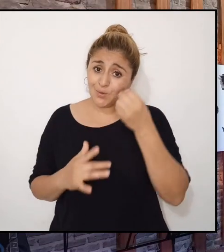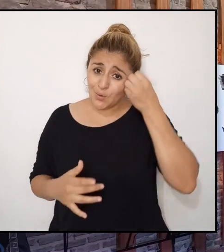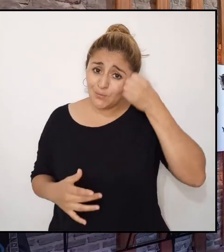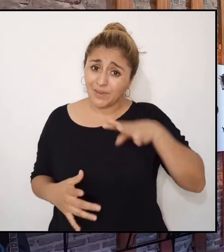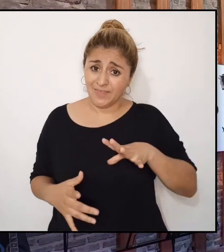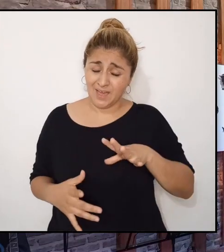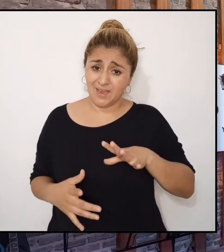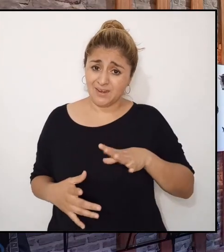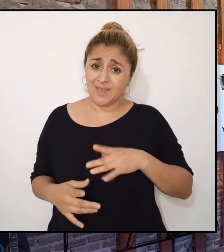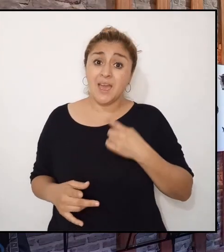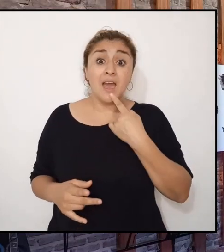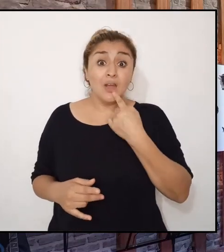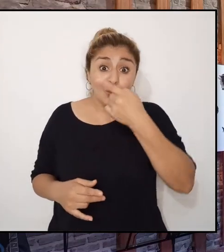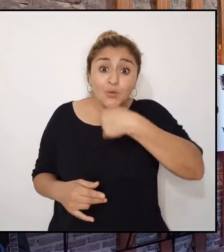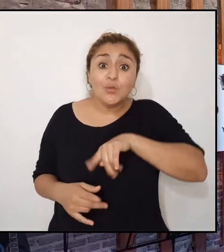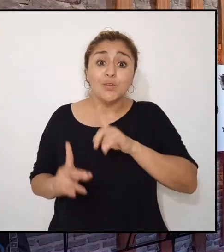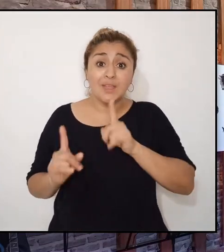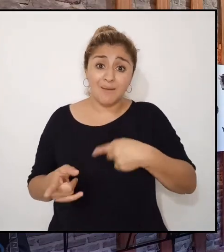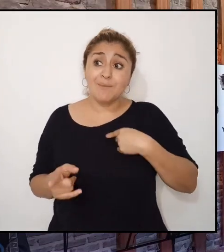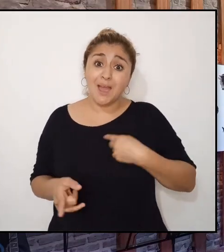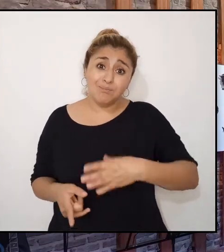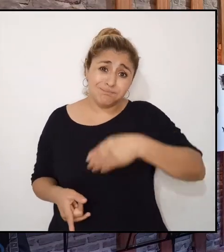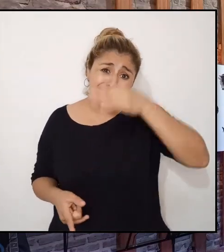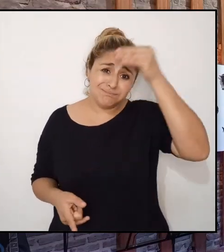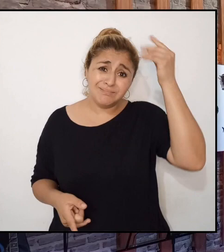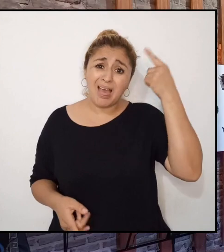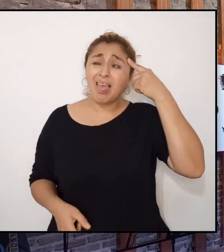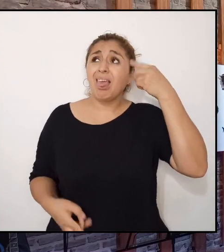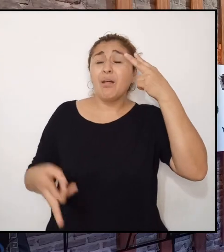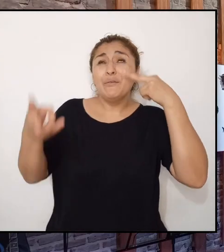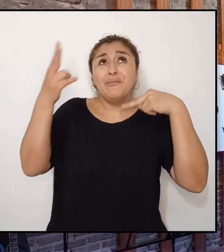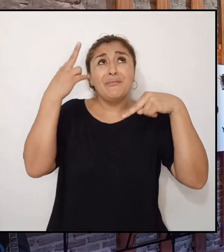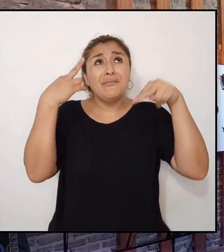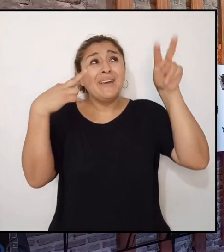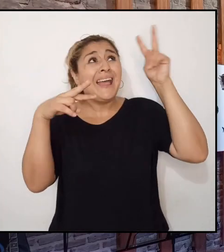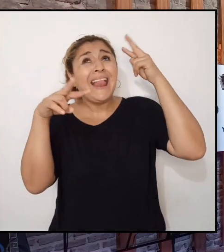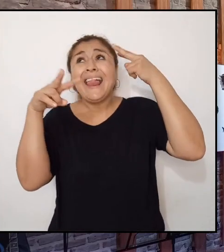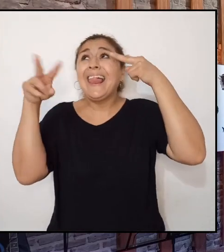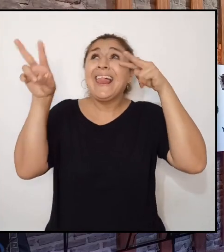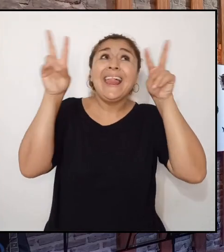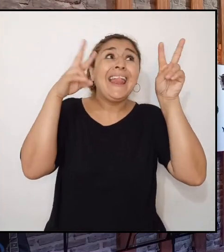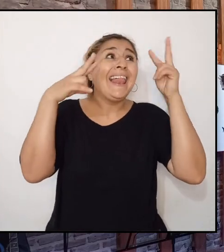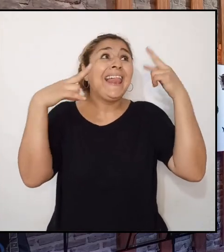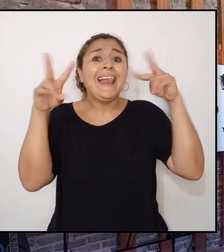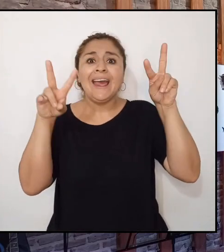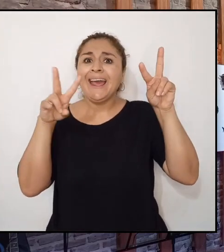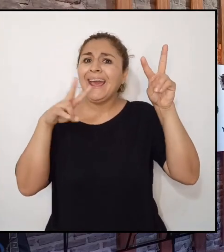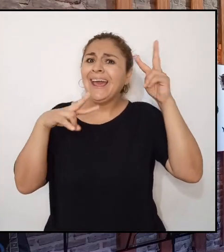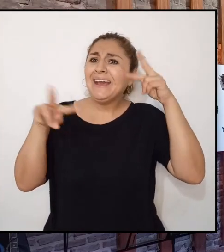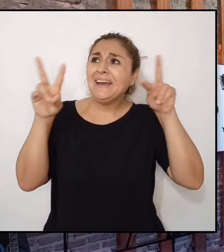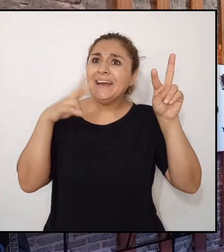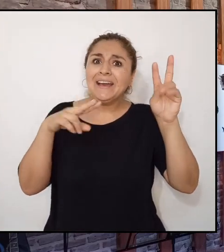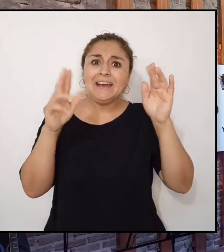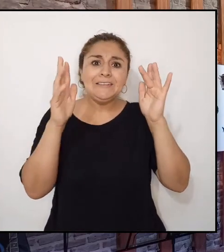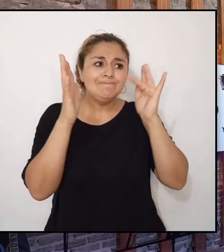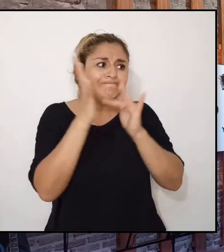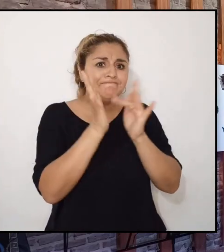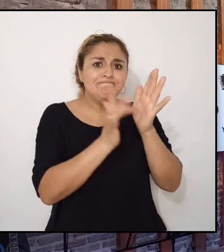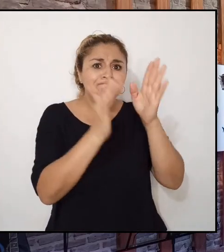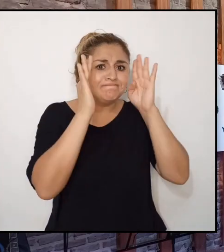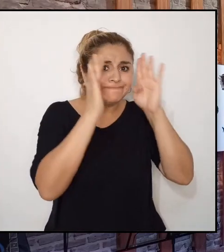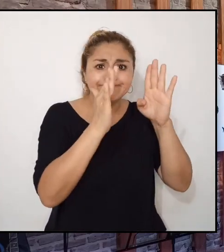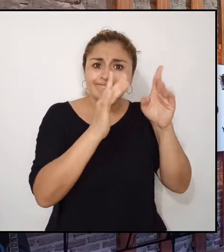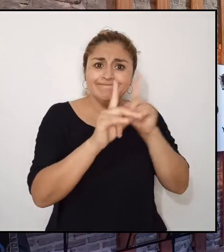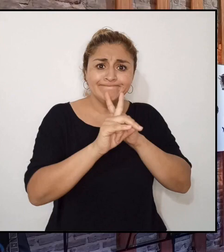veces nos distraemos y nos vamos por otro lado y no estamos en la perfecta voluntad de Dios?